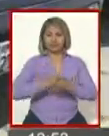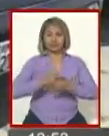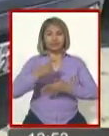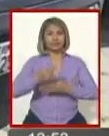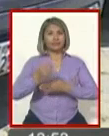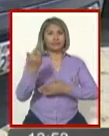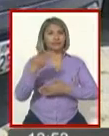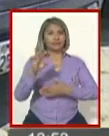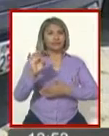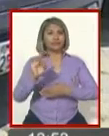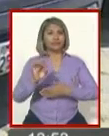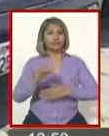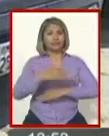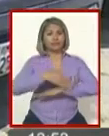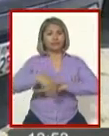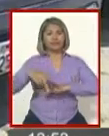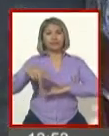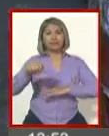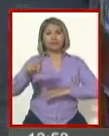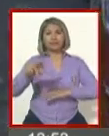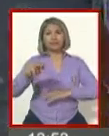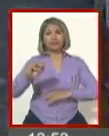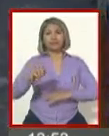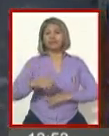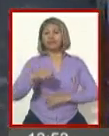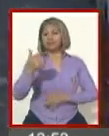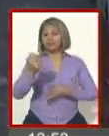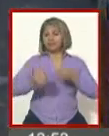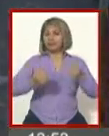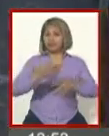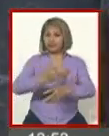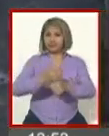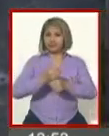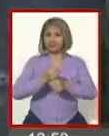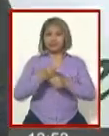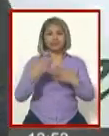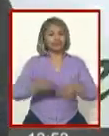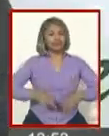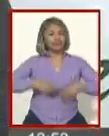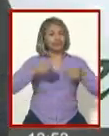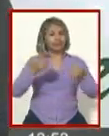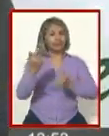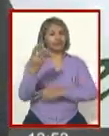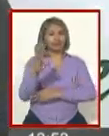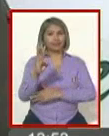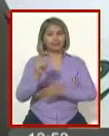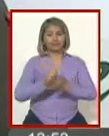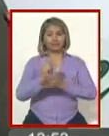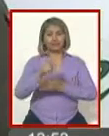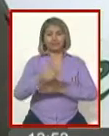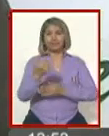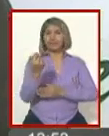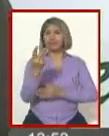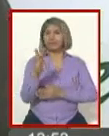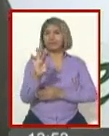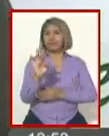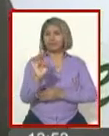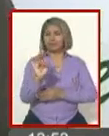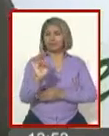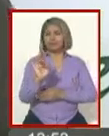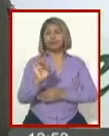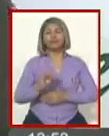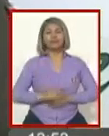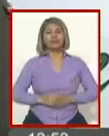de agosto de 2018 en la avenida Palmar. Tenemos otro vehículo recuperado. La denuncia fue el 16 de septiembre del